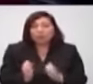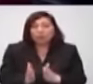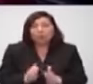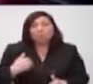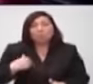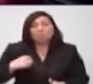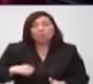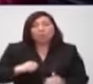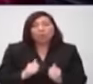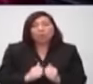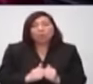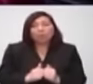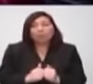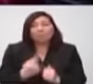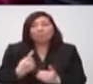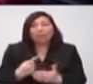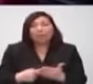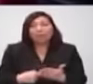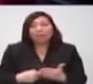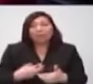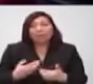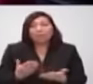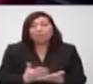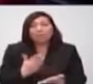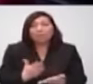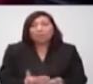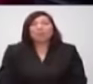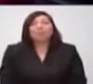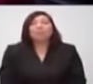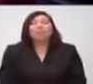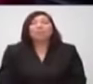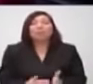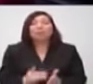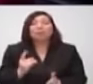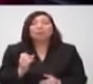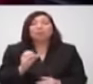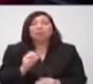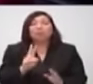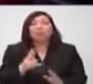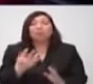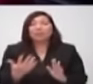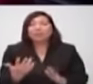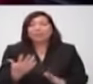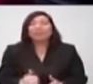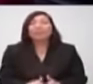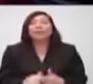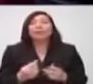la municipalidad y para evitar que suceda esta contingencia, se expidió el decreto de urgencia 06-2015,